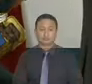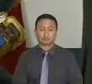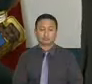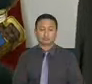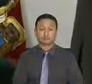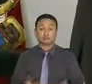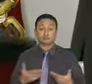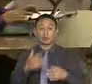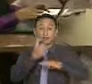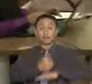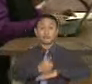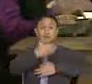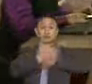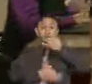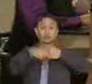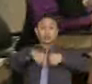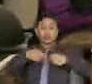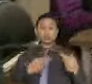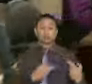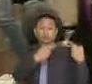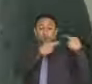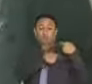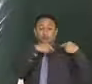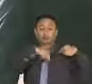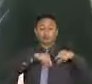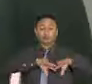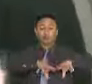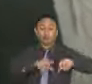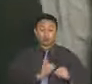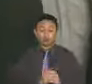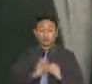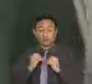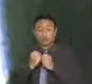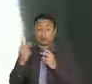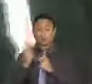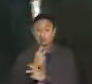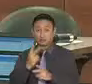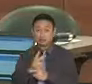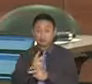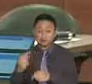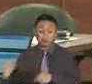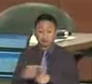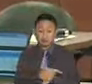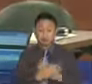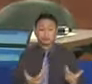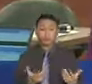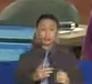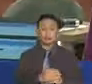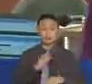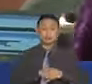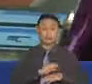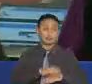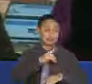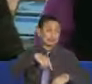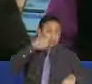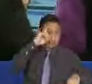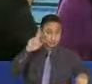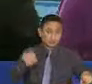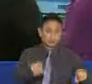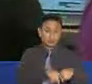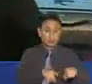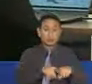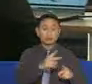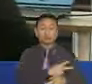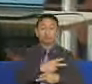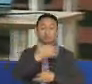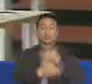designación de las juezas y jueces con competencias en delitos de corrupción y crimen organizado Se dio por unanimidad del pleno